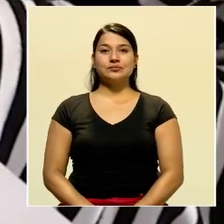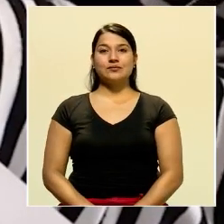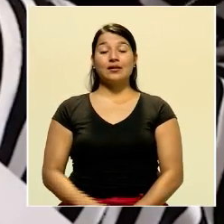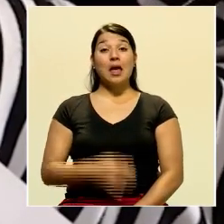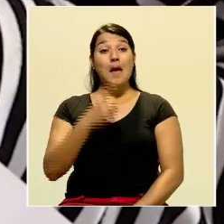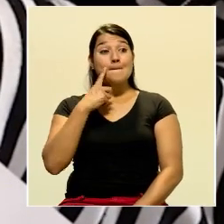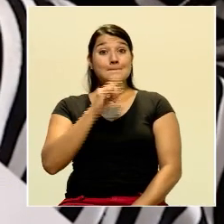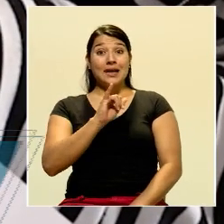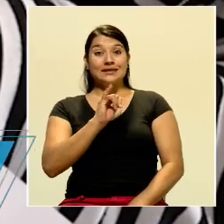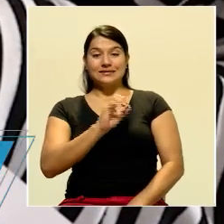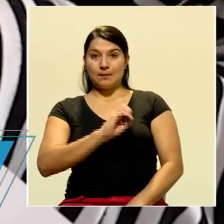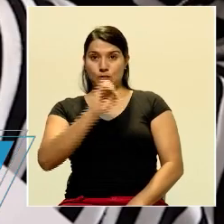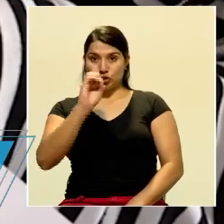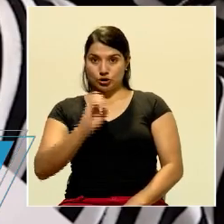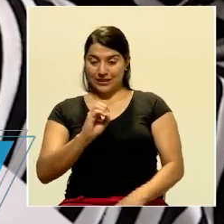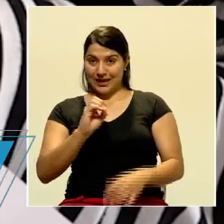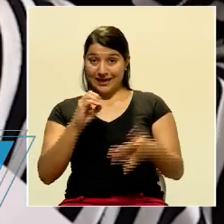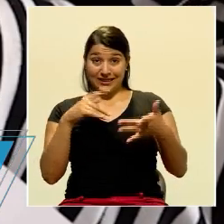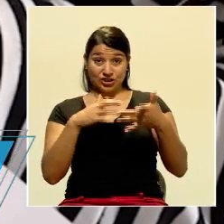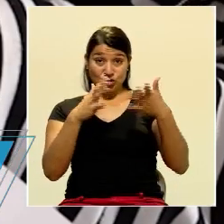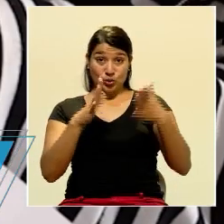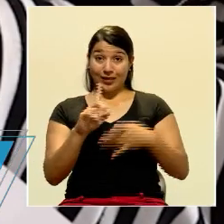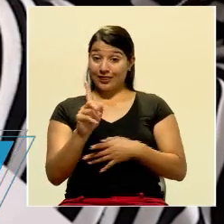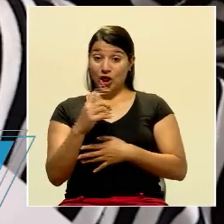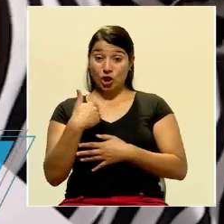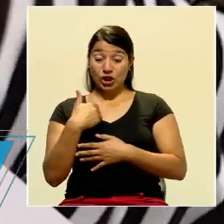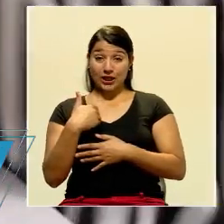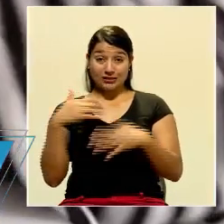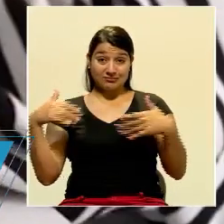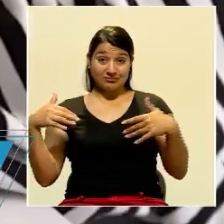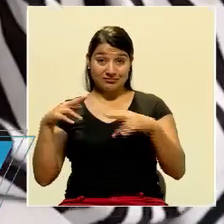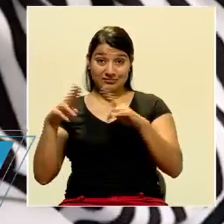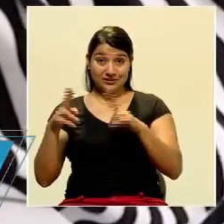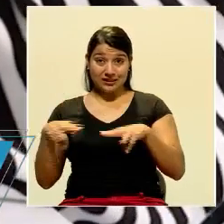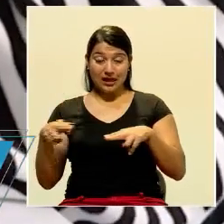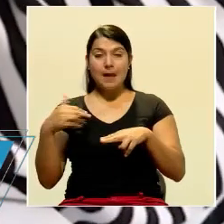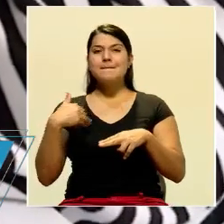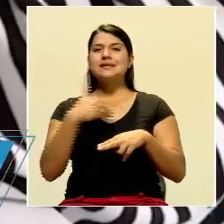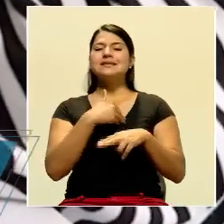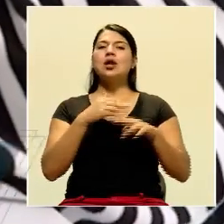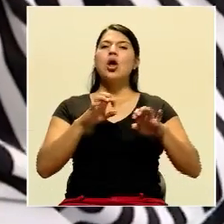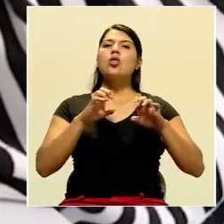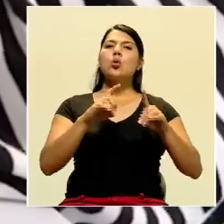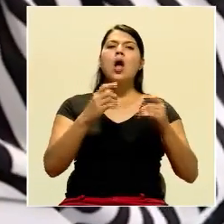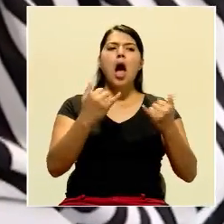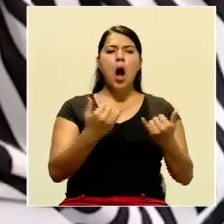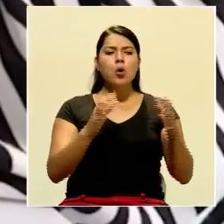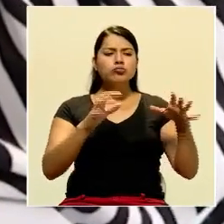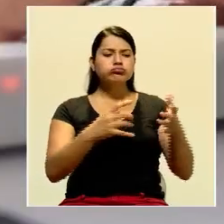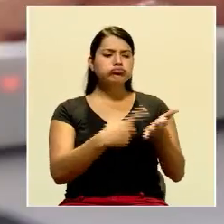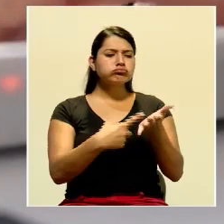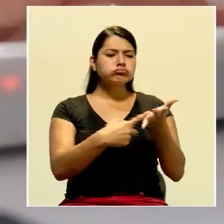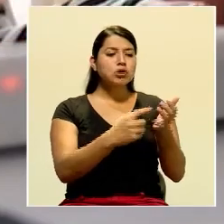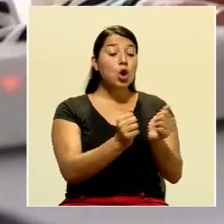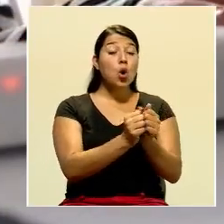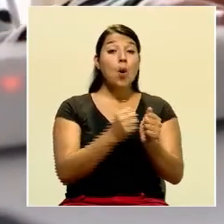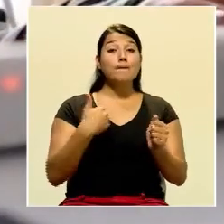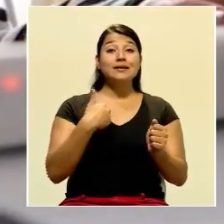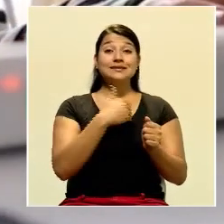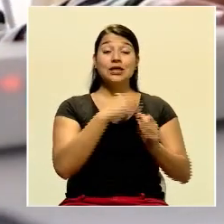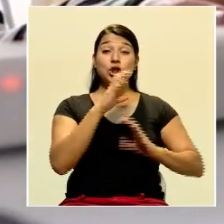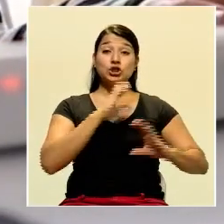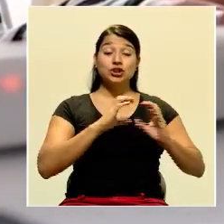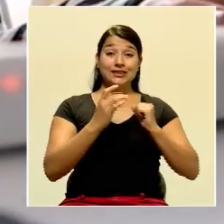Para este porcentaje de estudiantes que no dispone de conectividad, el Ministerio de Educación participa en una mesa de trabajo con el Ministerio de Ciencia